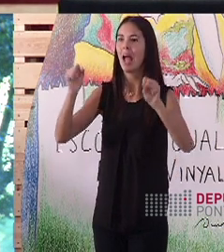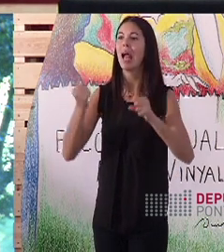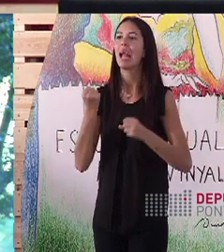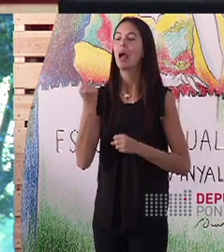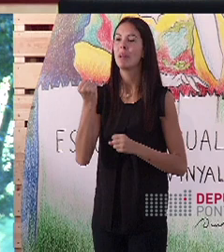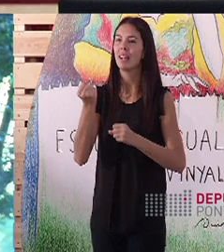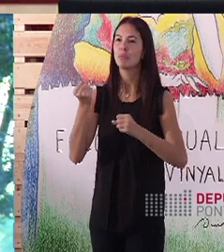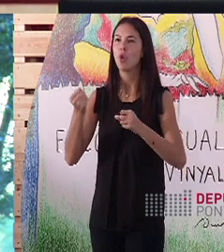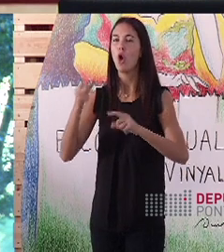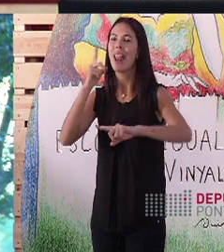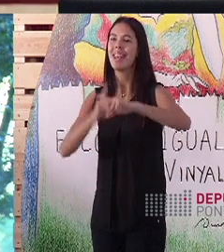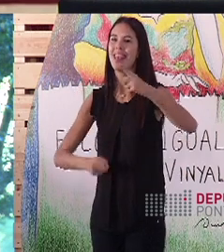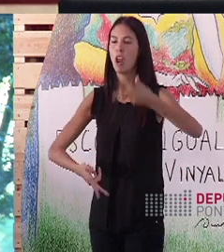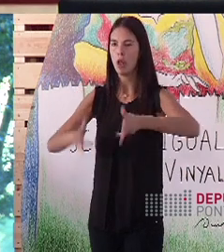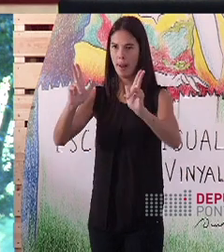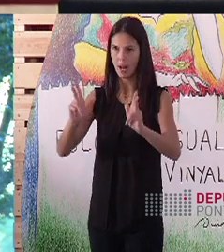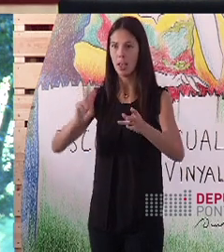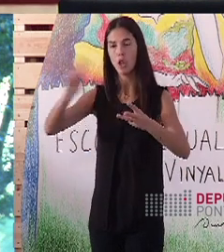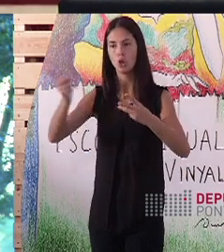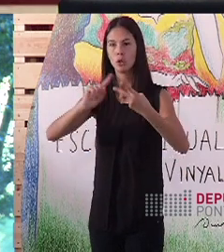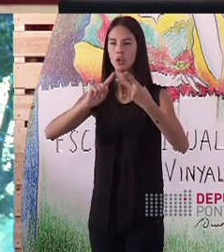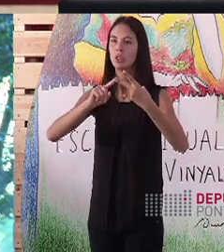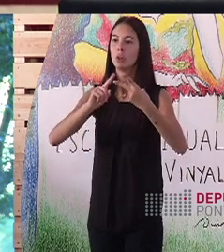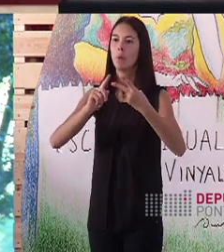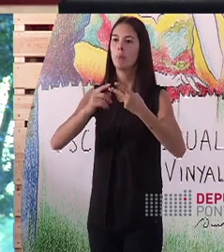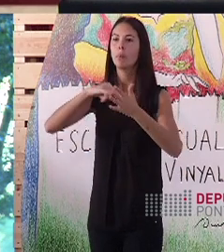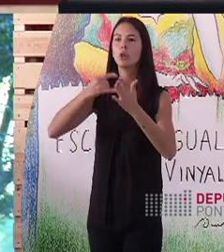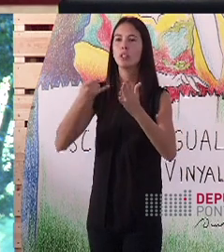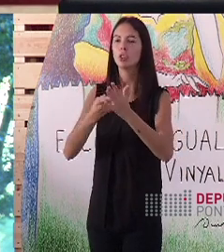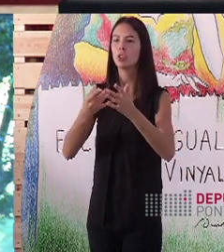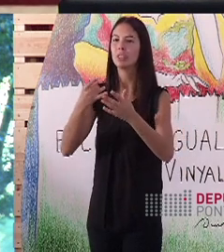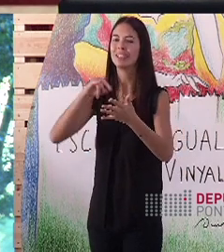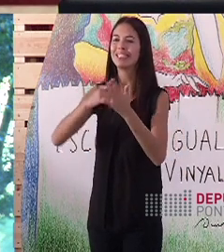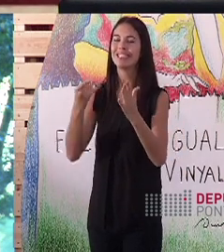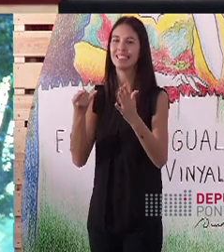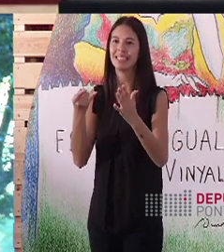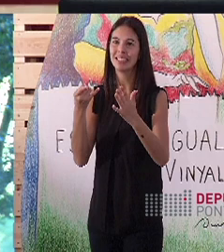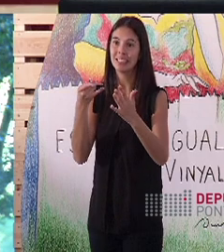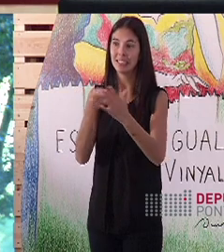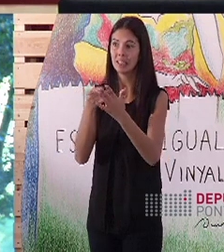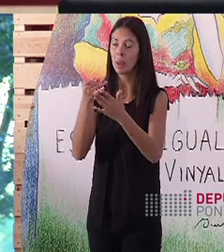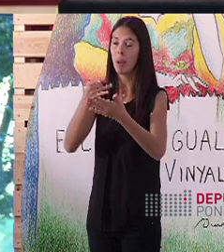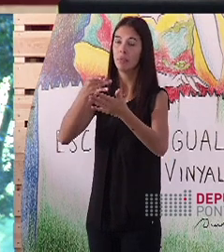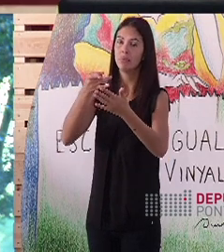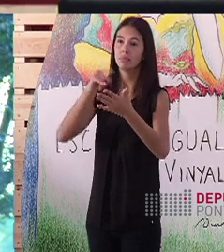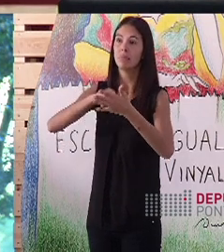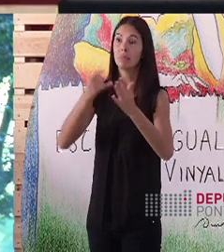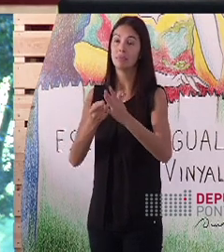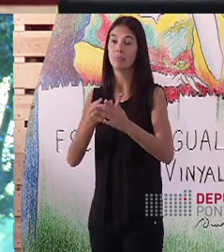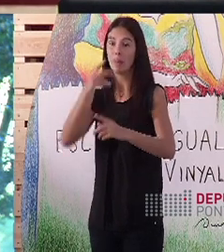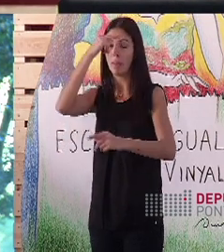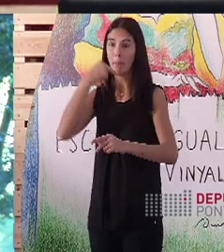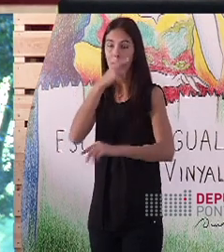otro también para el proyecto del sistema patriarcal contemporáneo. Son dos